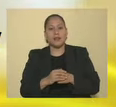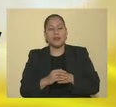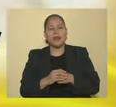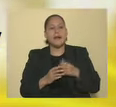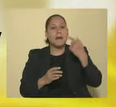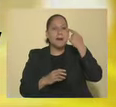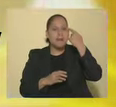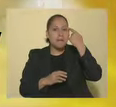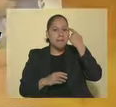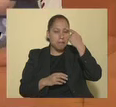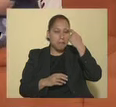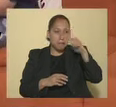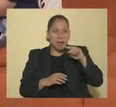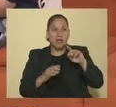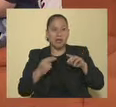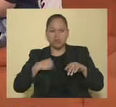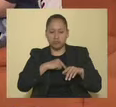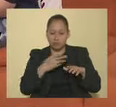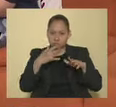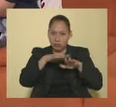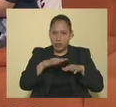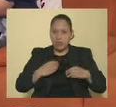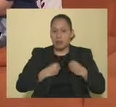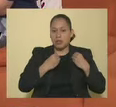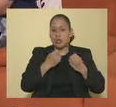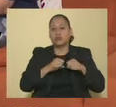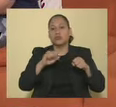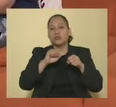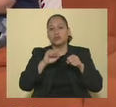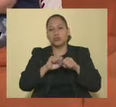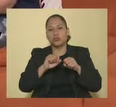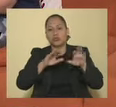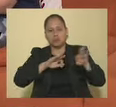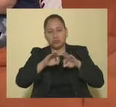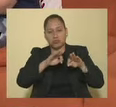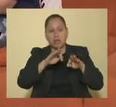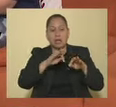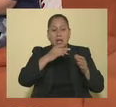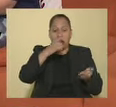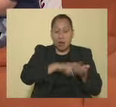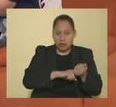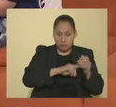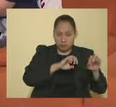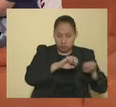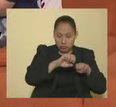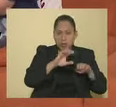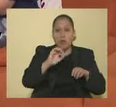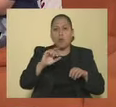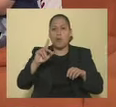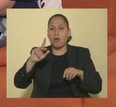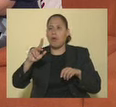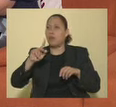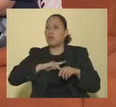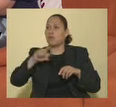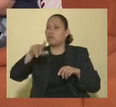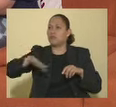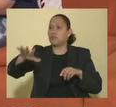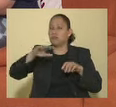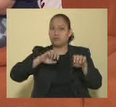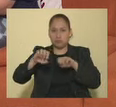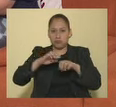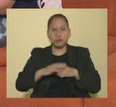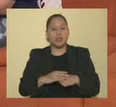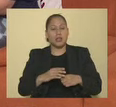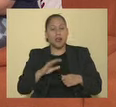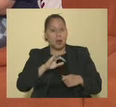Para lograr reintegrarlos a la vida sociolaboral, ya sea interna o con alguno de nuestros clientes. O sea, ¿les pueden